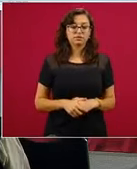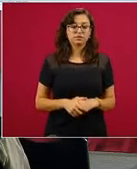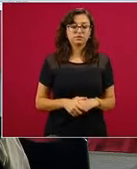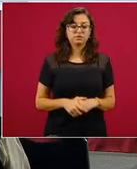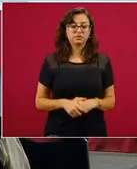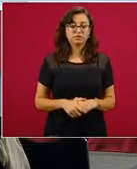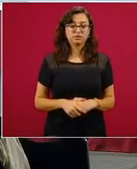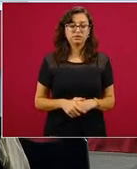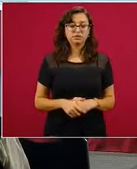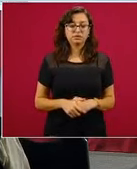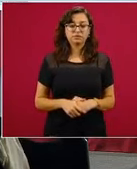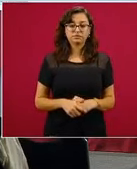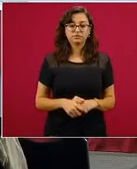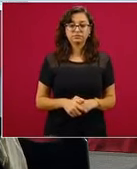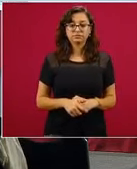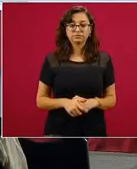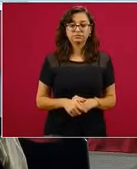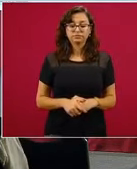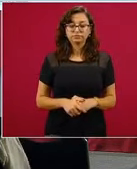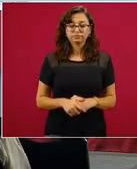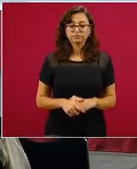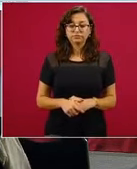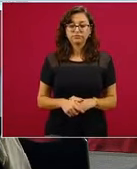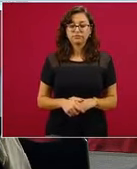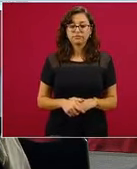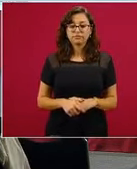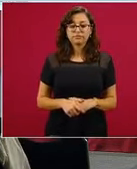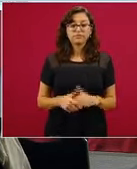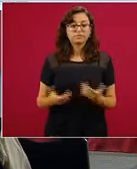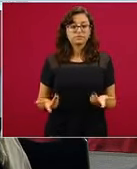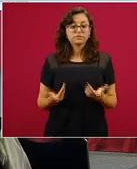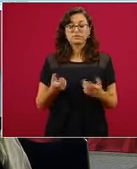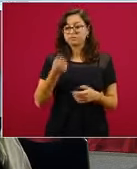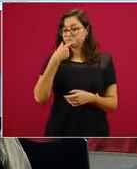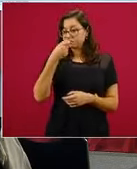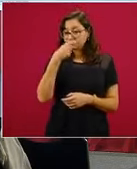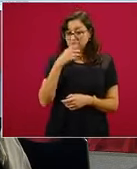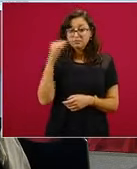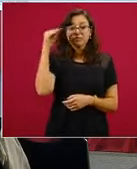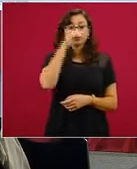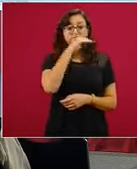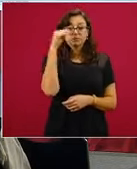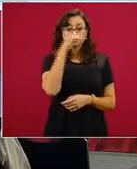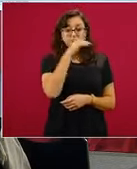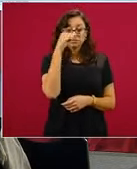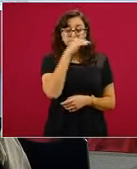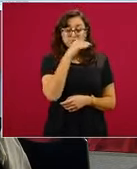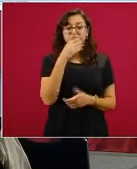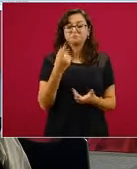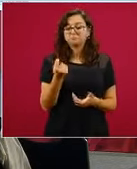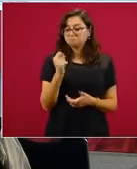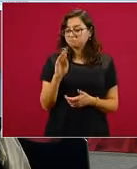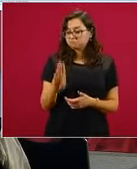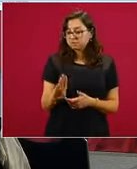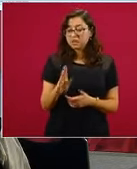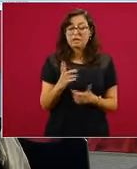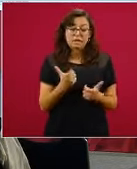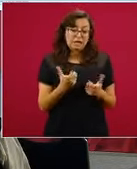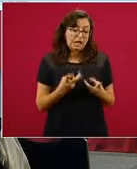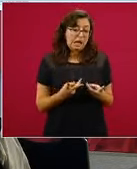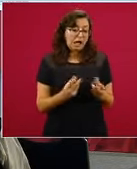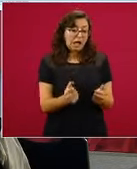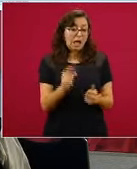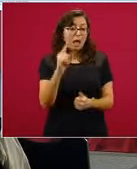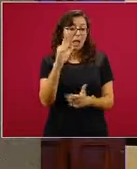el tratamiento es gratuito, ese es otro de los mensajes que quiero decirles. Un tratamiento de TB sensible nos puede llegar a costar